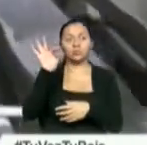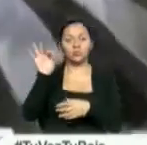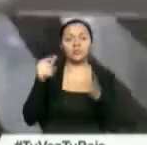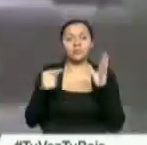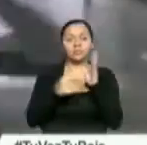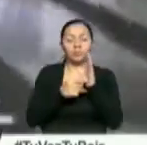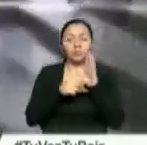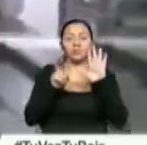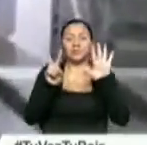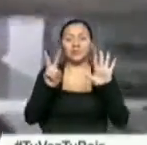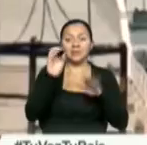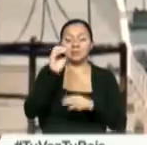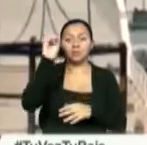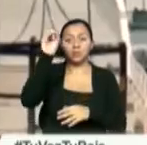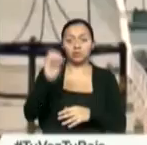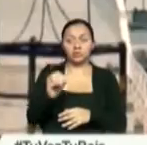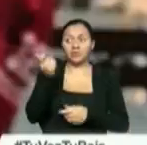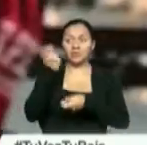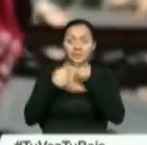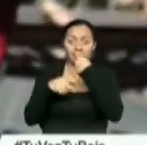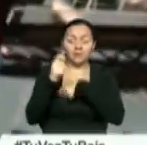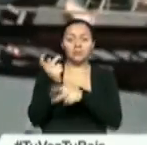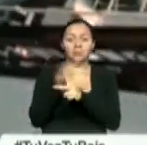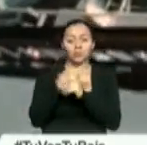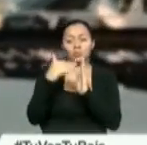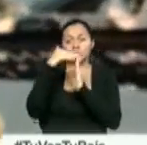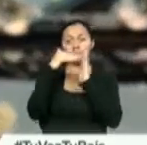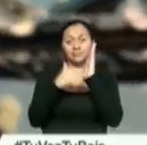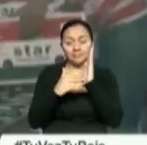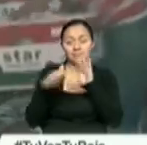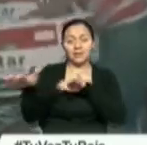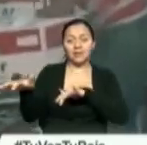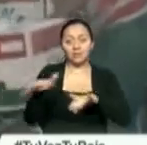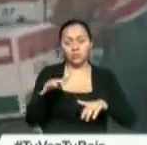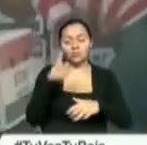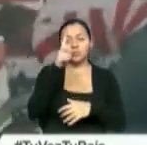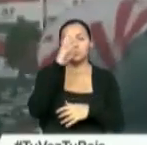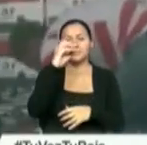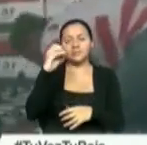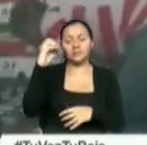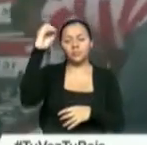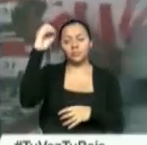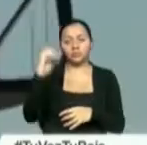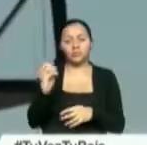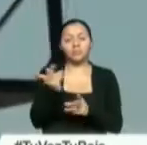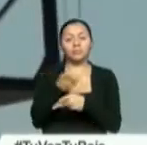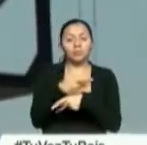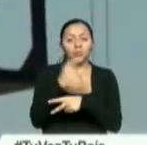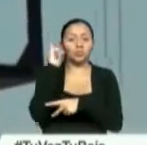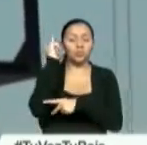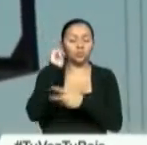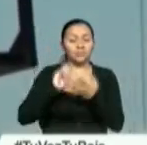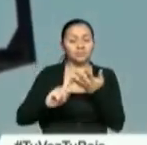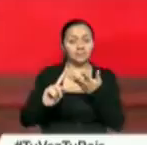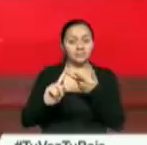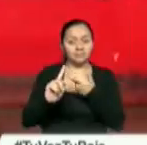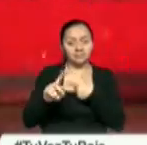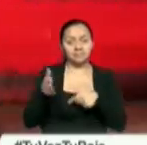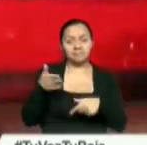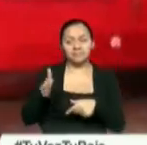por ciento de la oferta exportable de los productos agrícolas el 100 por ciento de los productos industriales y de pesca